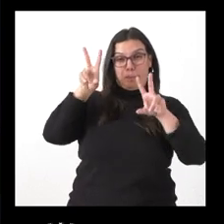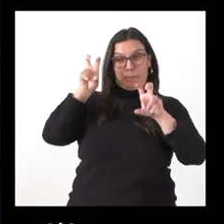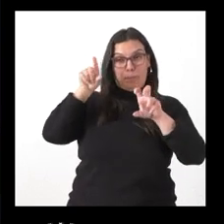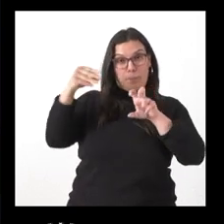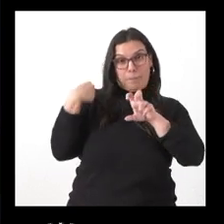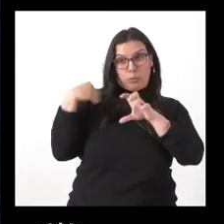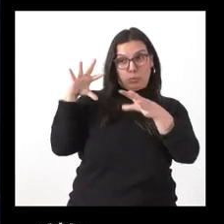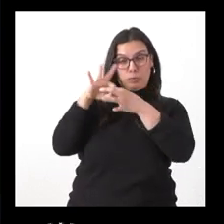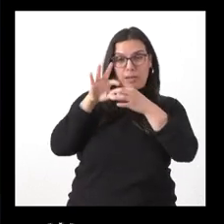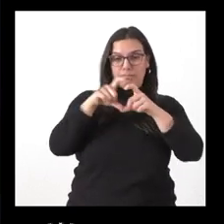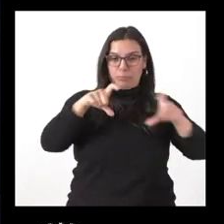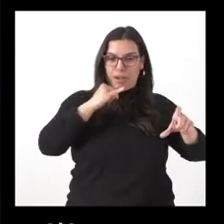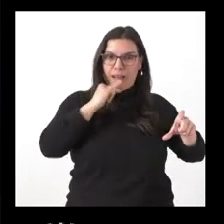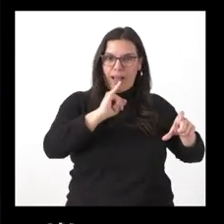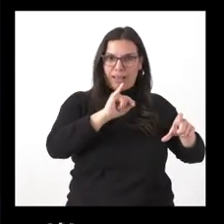aquí